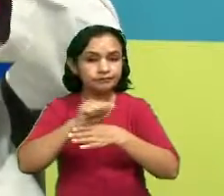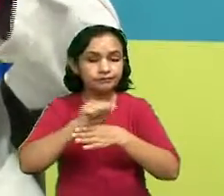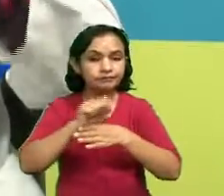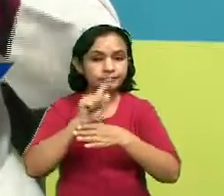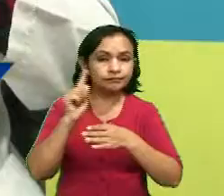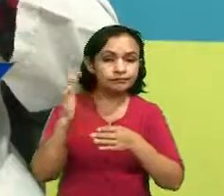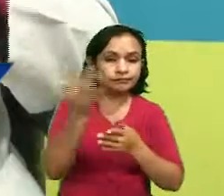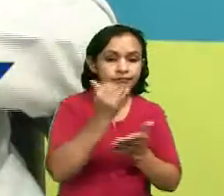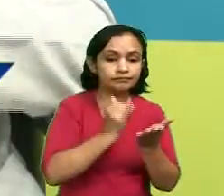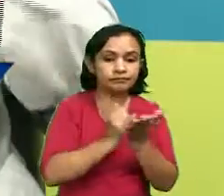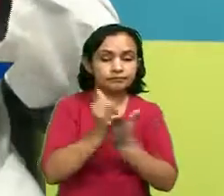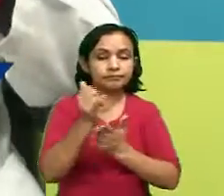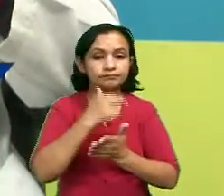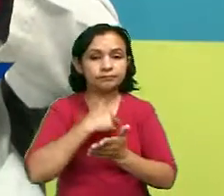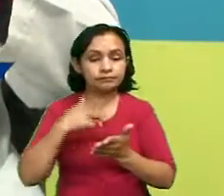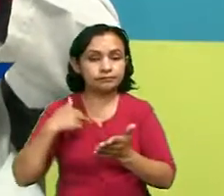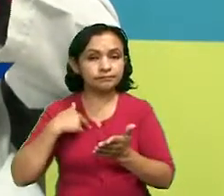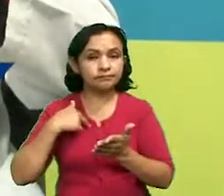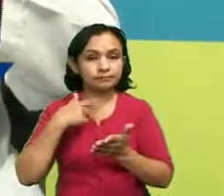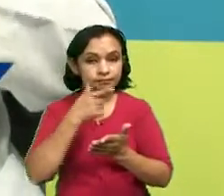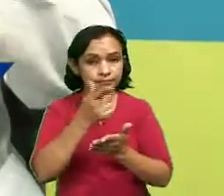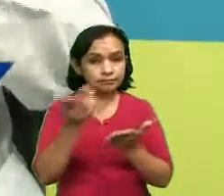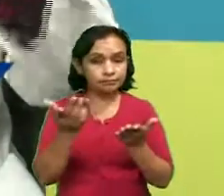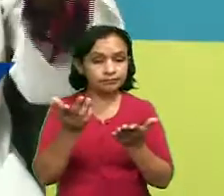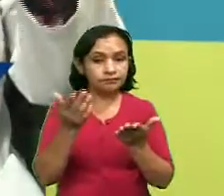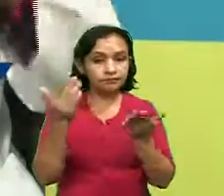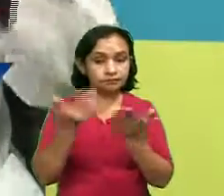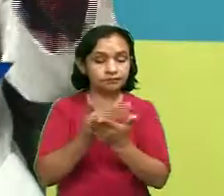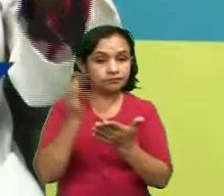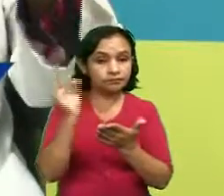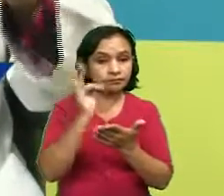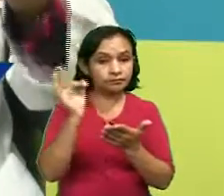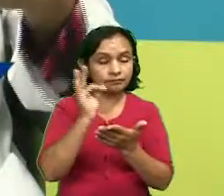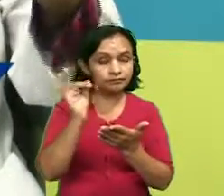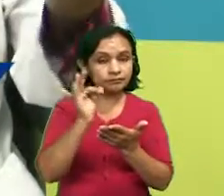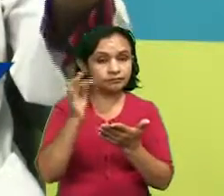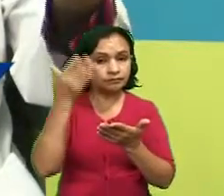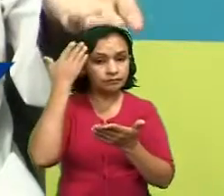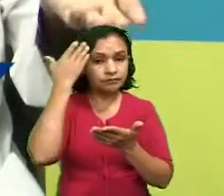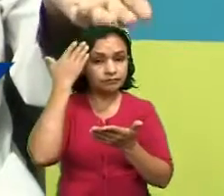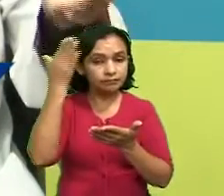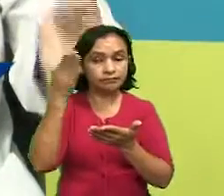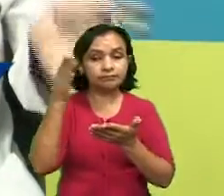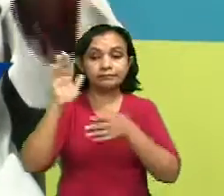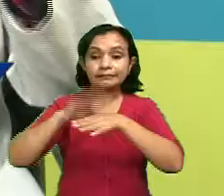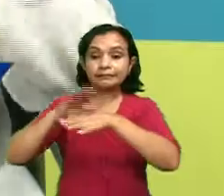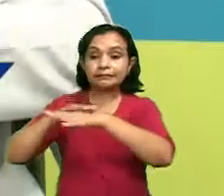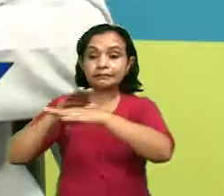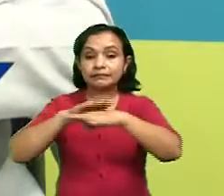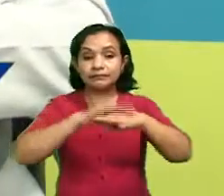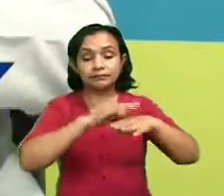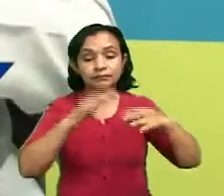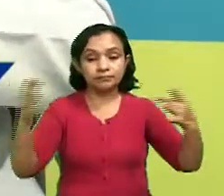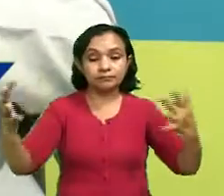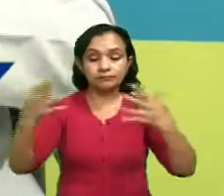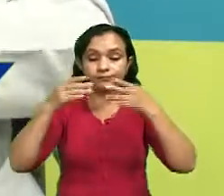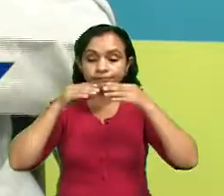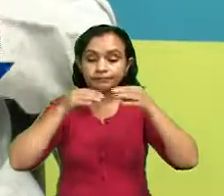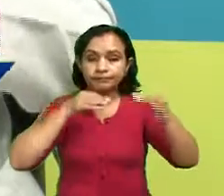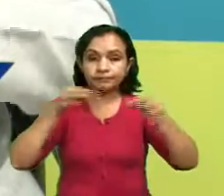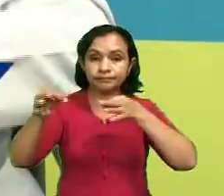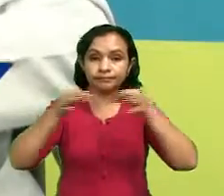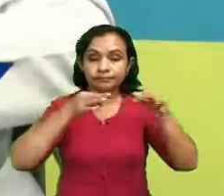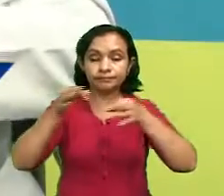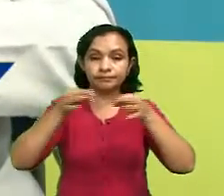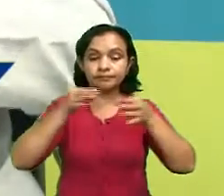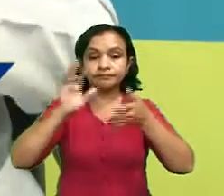las investigaciones que ellos vayan realizando. Si hay una nueva forma de adulterar y ellos ya saben cómo se hace, igual ellos nos llaman, nos citan para darnos